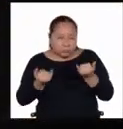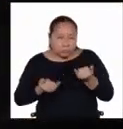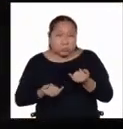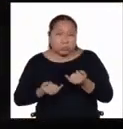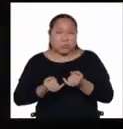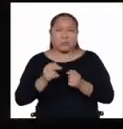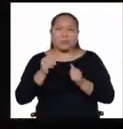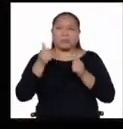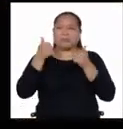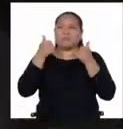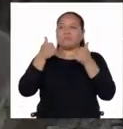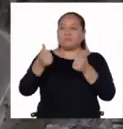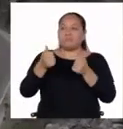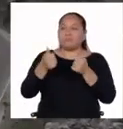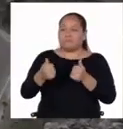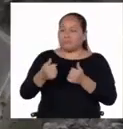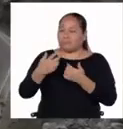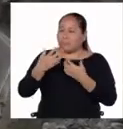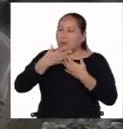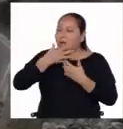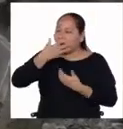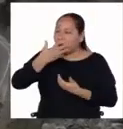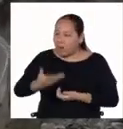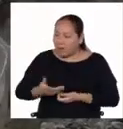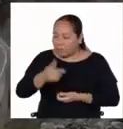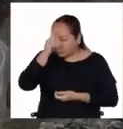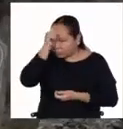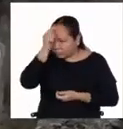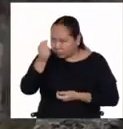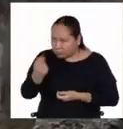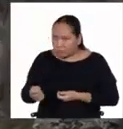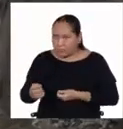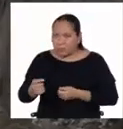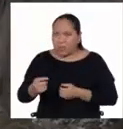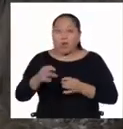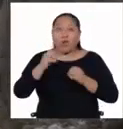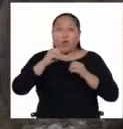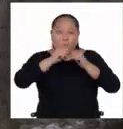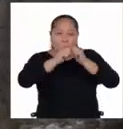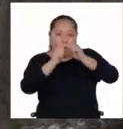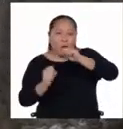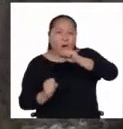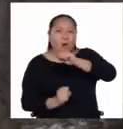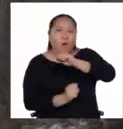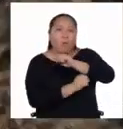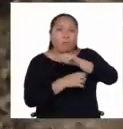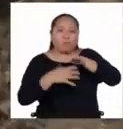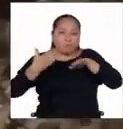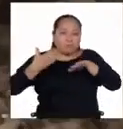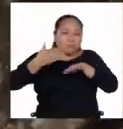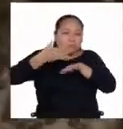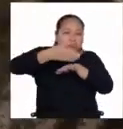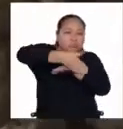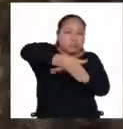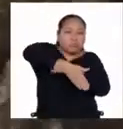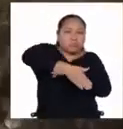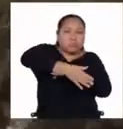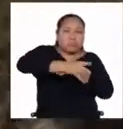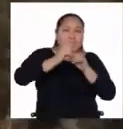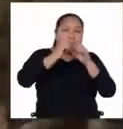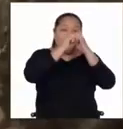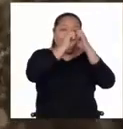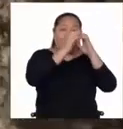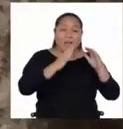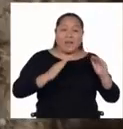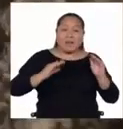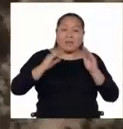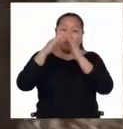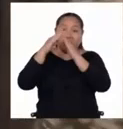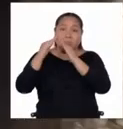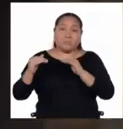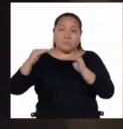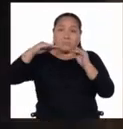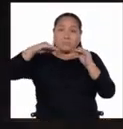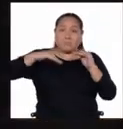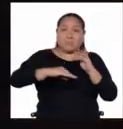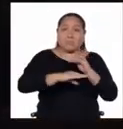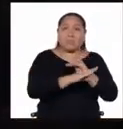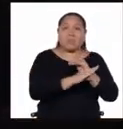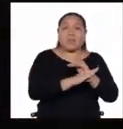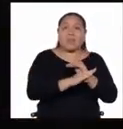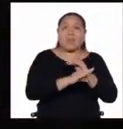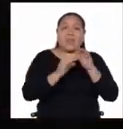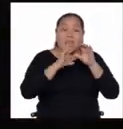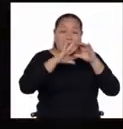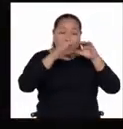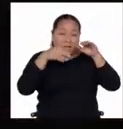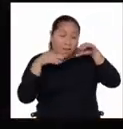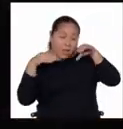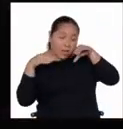ingeniería para salvar los abismos, comunicar las cordilleras, el famoso puente del